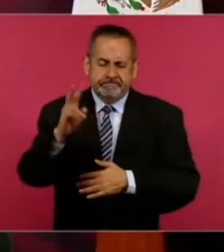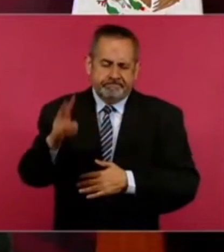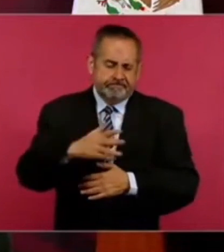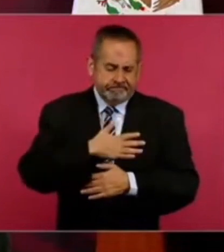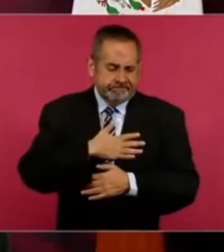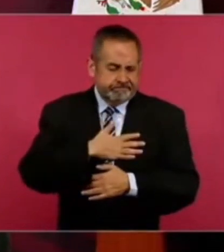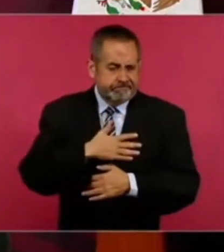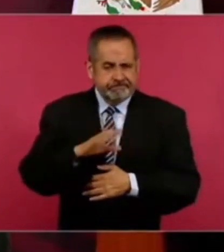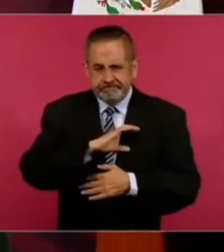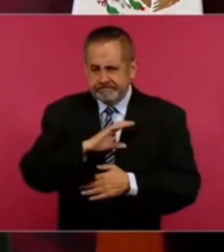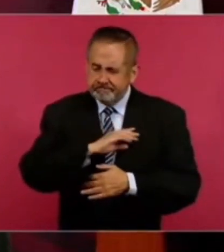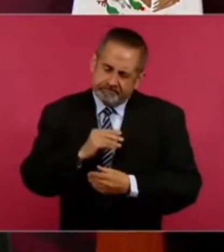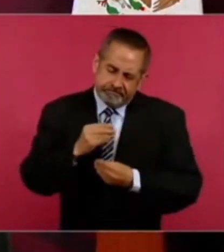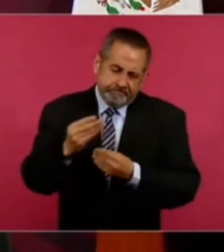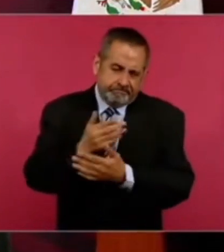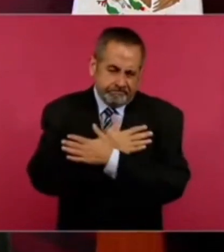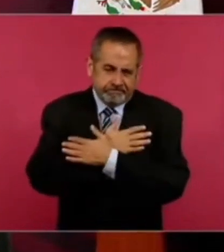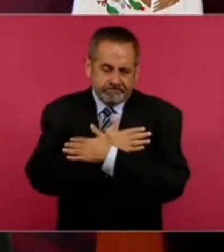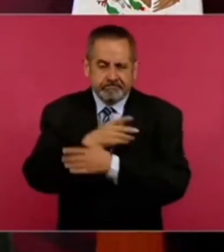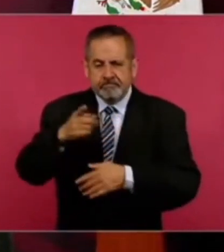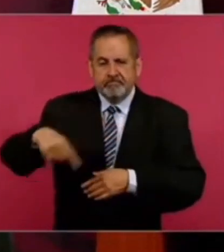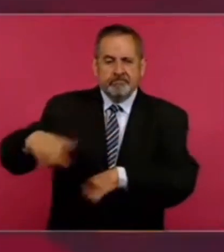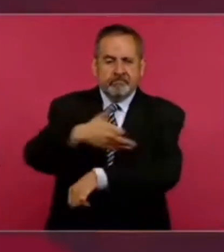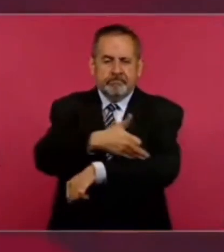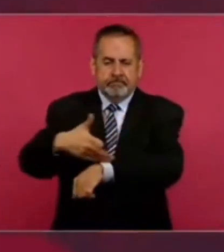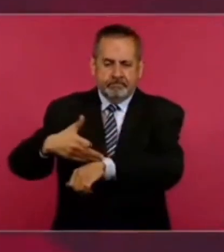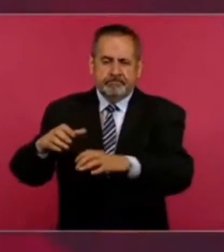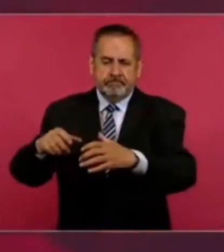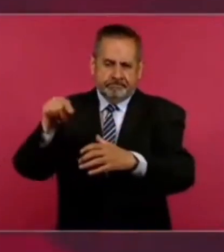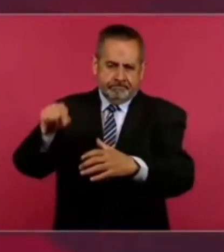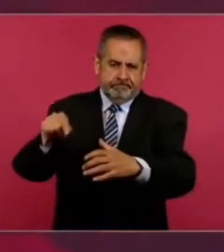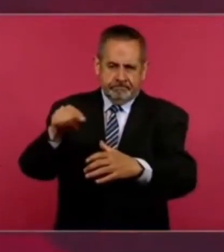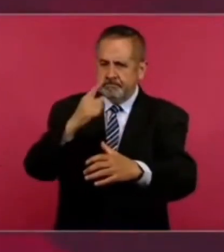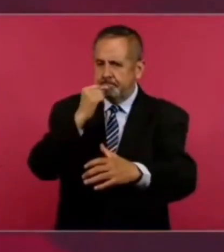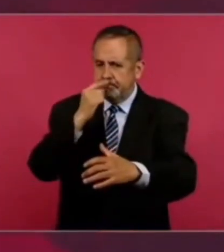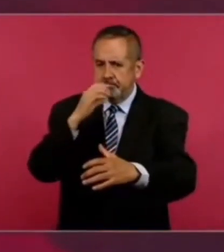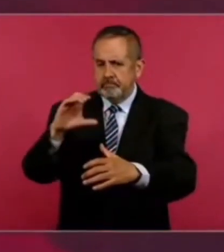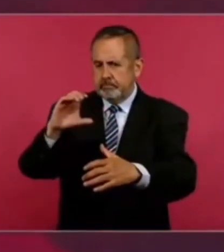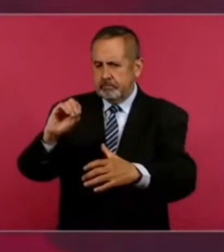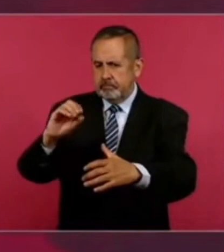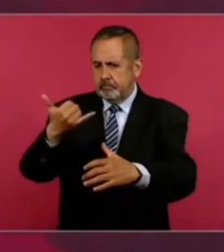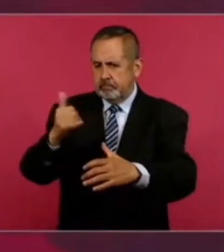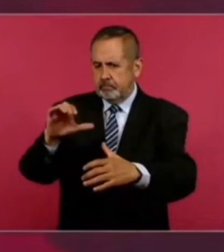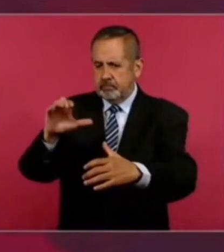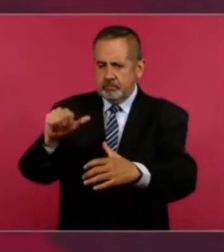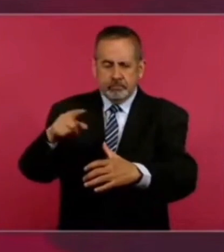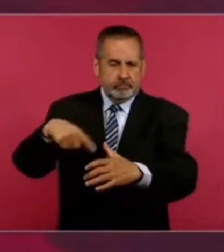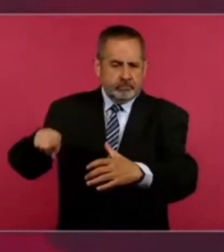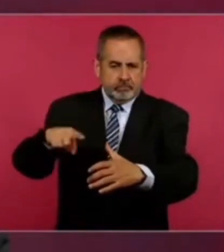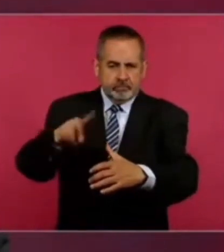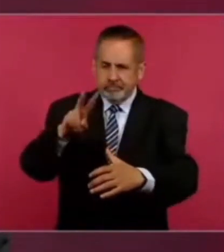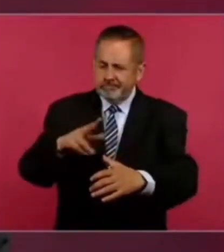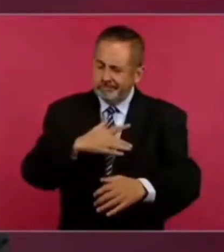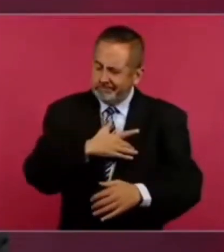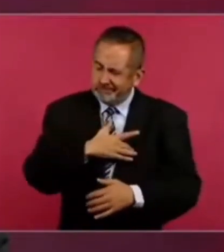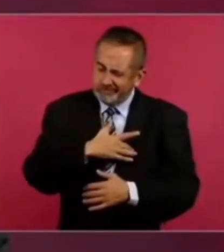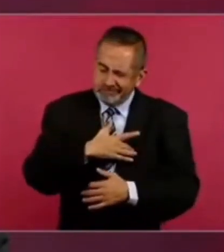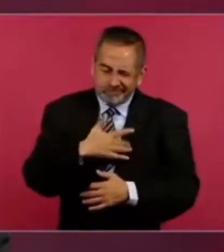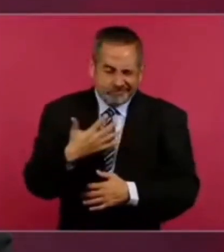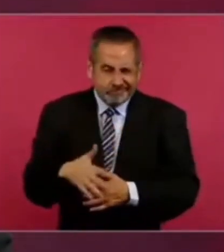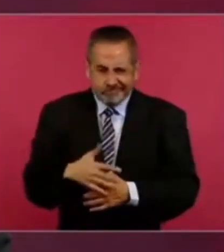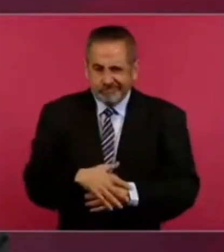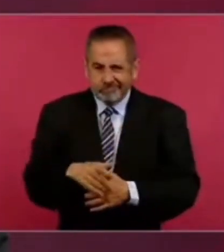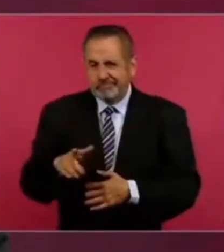sincero, cariñoso a los familiares de los policías. Duele mucho